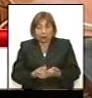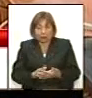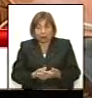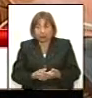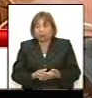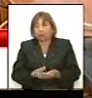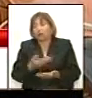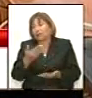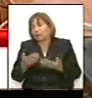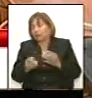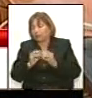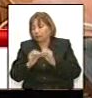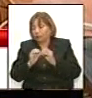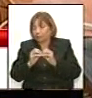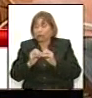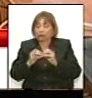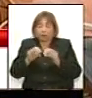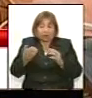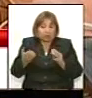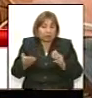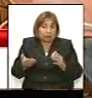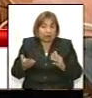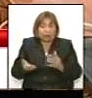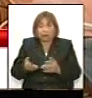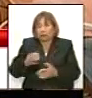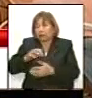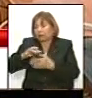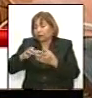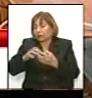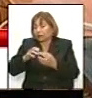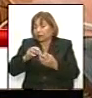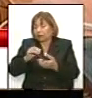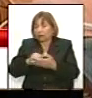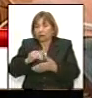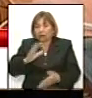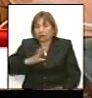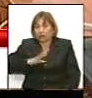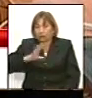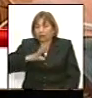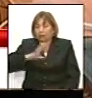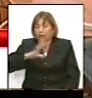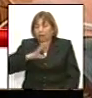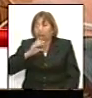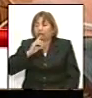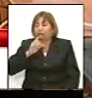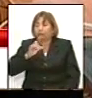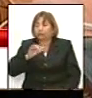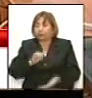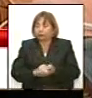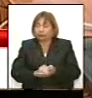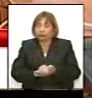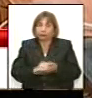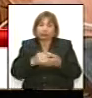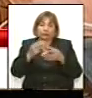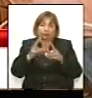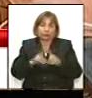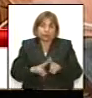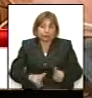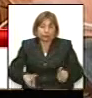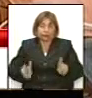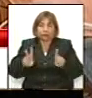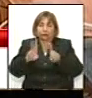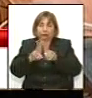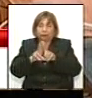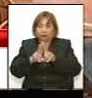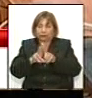y que hay que corregir. Y en el ámbito de la ética, que es la valoración que